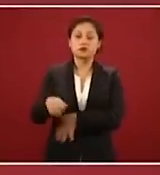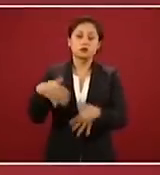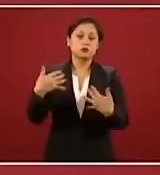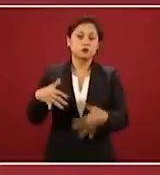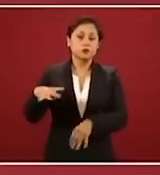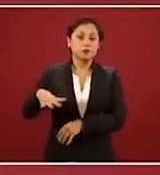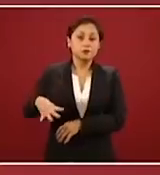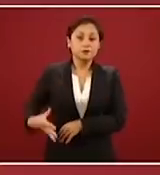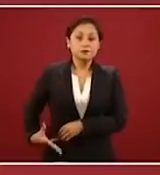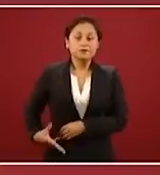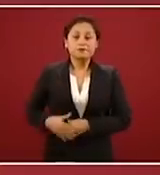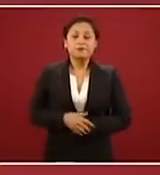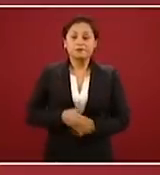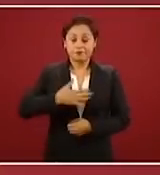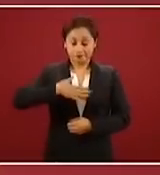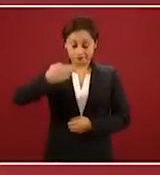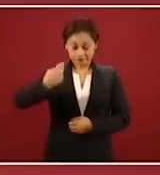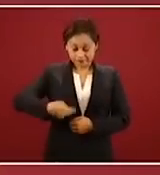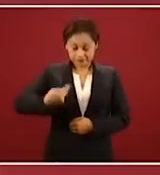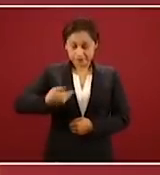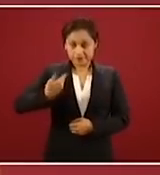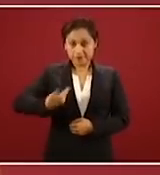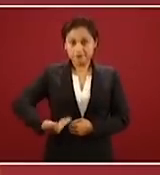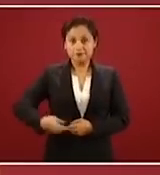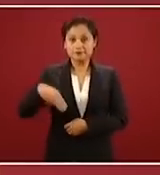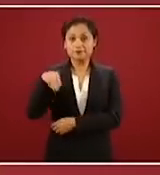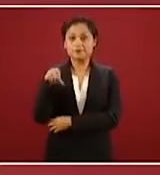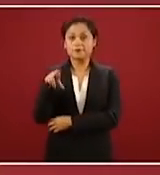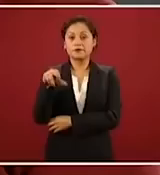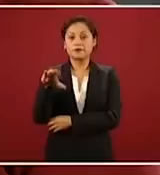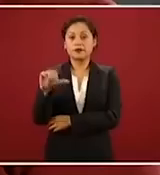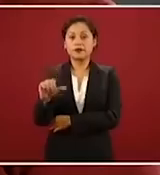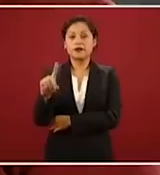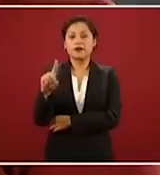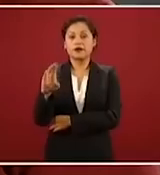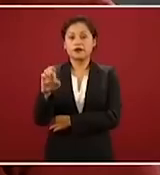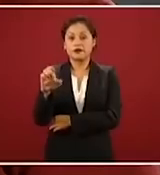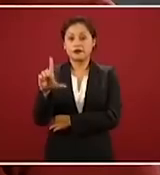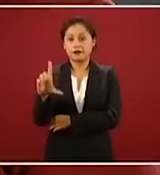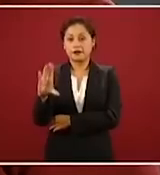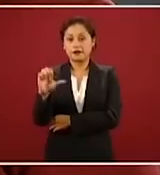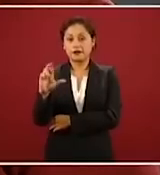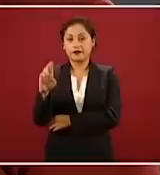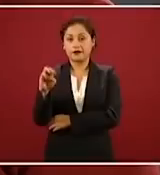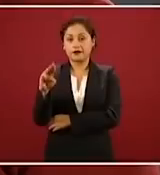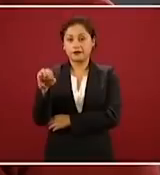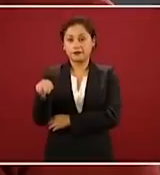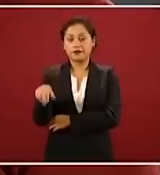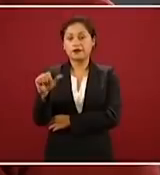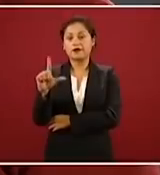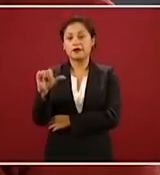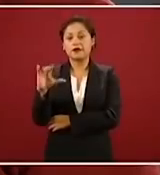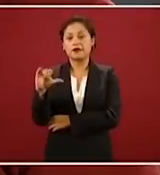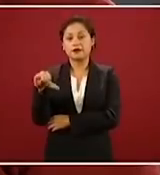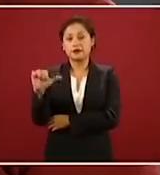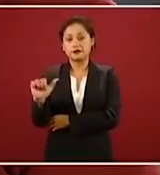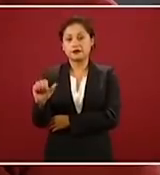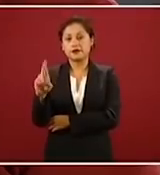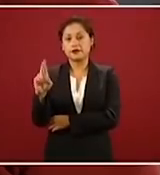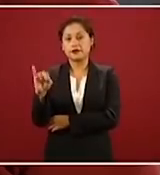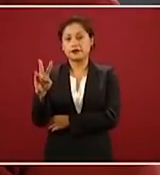nombre, María del Carmen Alicia Rivera García.